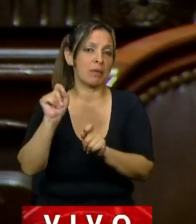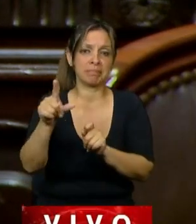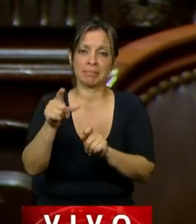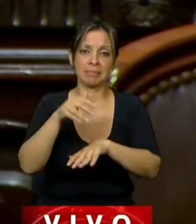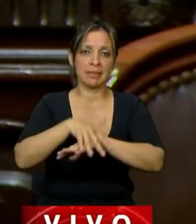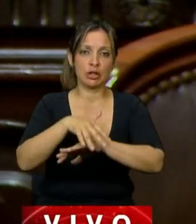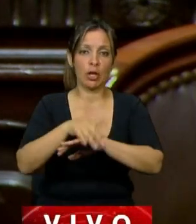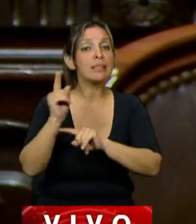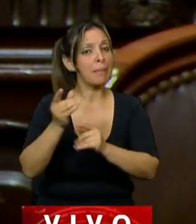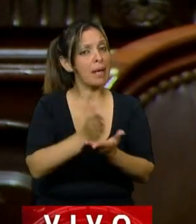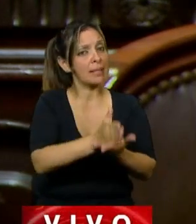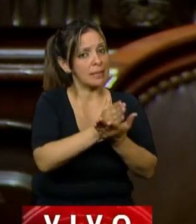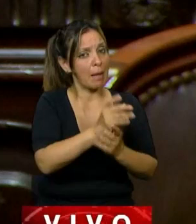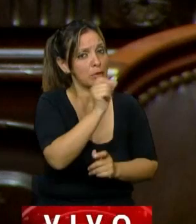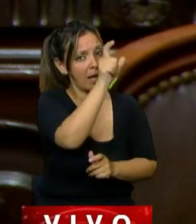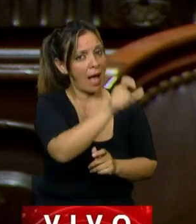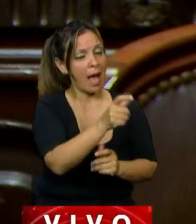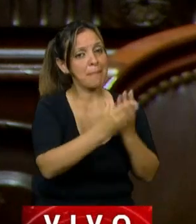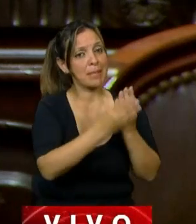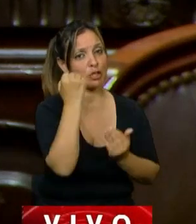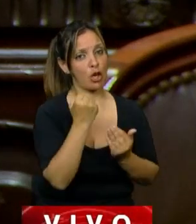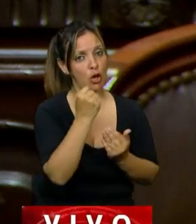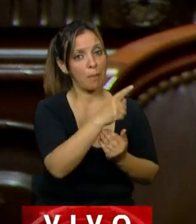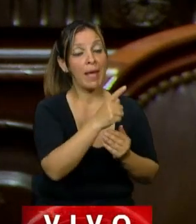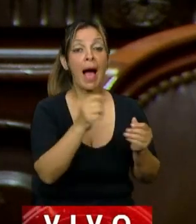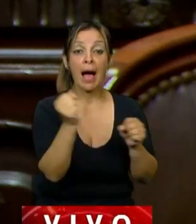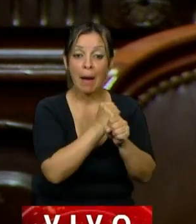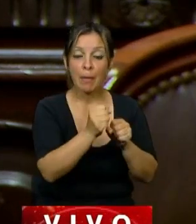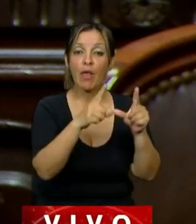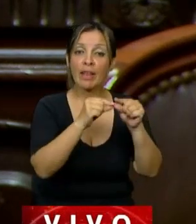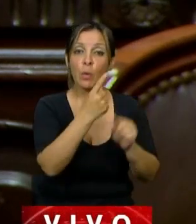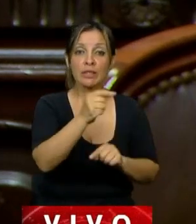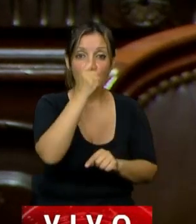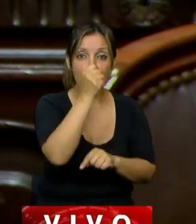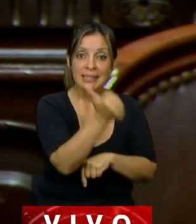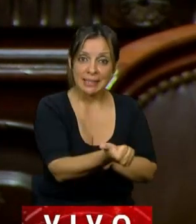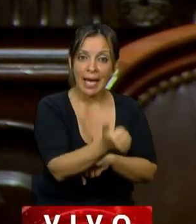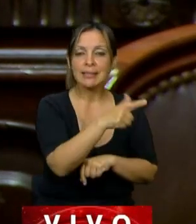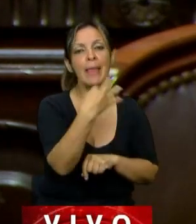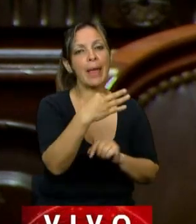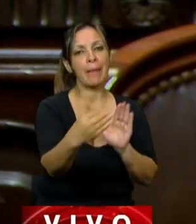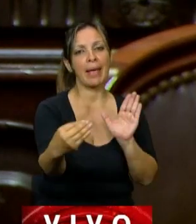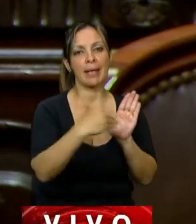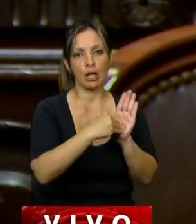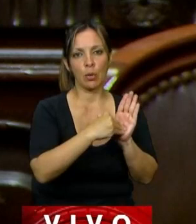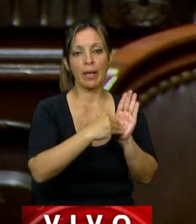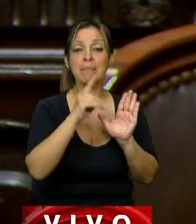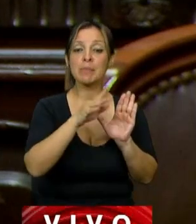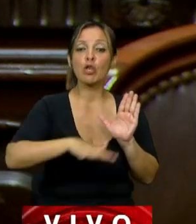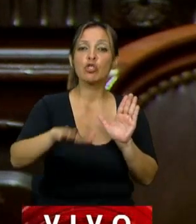Y le exijamos a Sergio Massa que, una vez aprobado el artículo 126, incluya en la zona